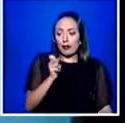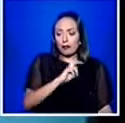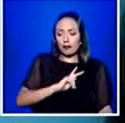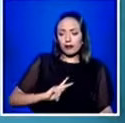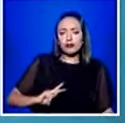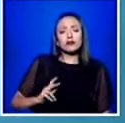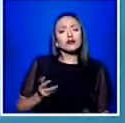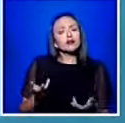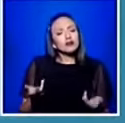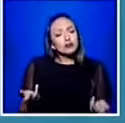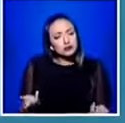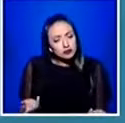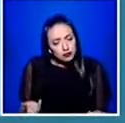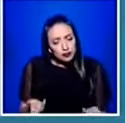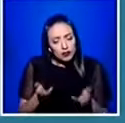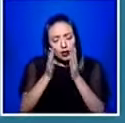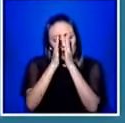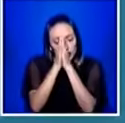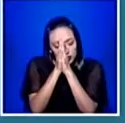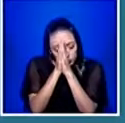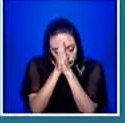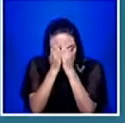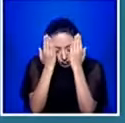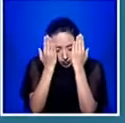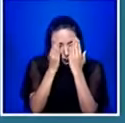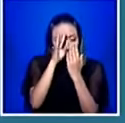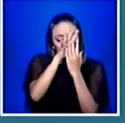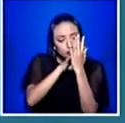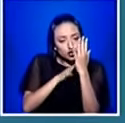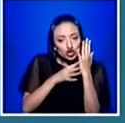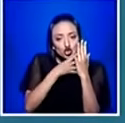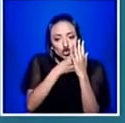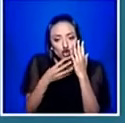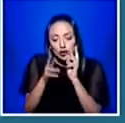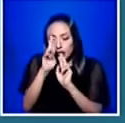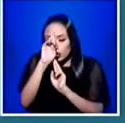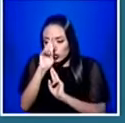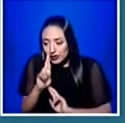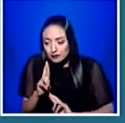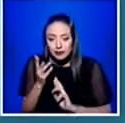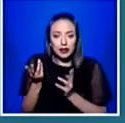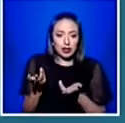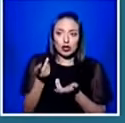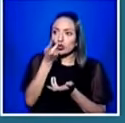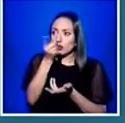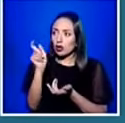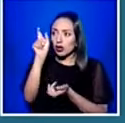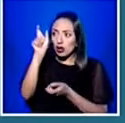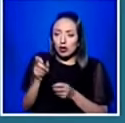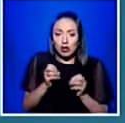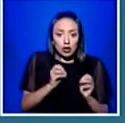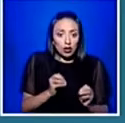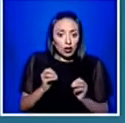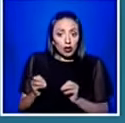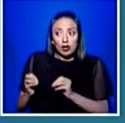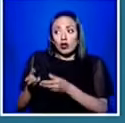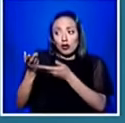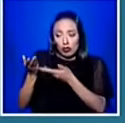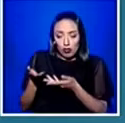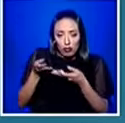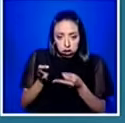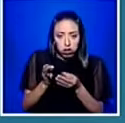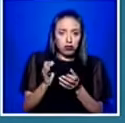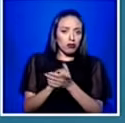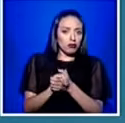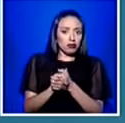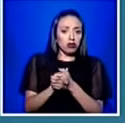por favor, a respetar. Si ya hay un cronograma, respeten para que los vecinos también puedan organizarse, porque esa es la manera, lo mismo que